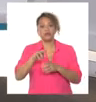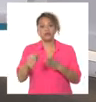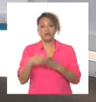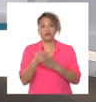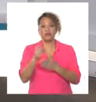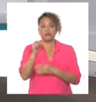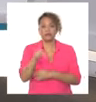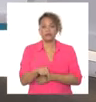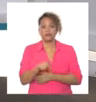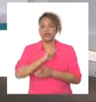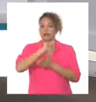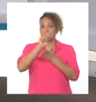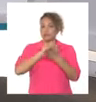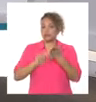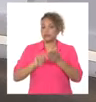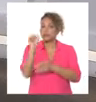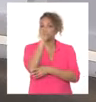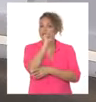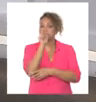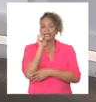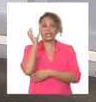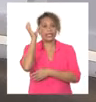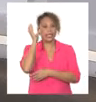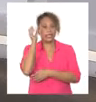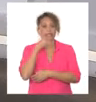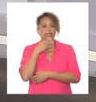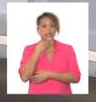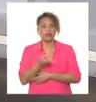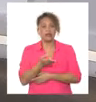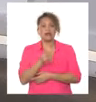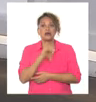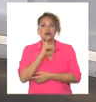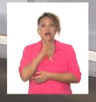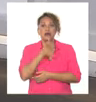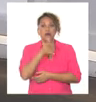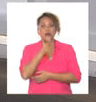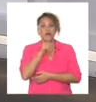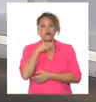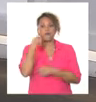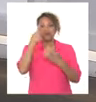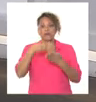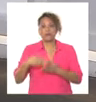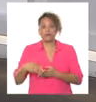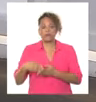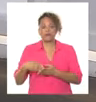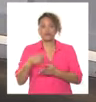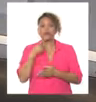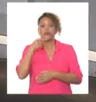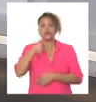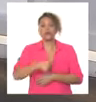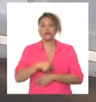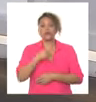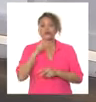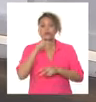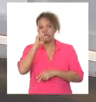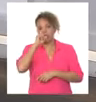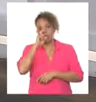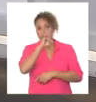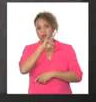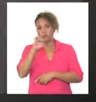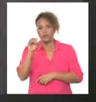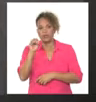destacada compositora, intérprete y crítica musical cubana Marta Valdés falleció este jueves en La Habana a la edad de 90